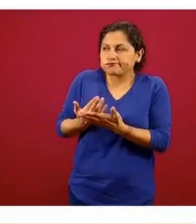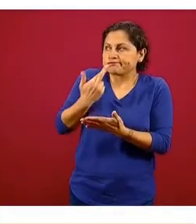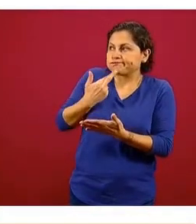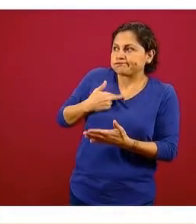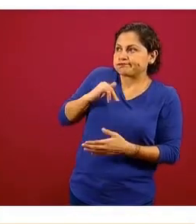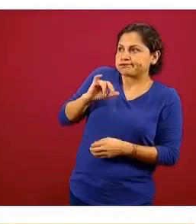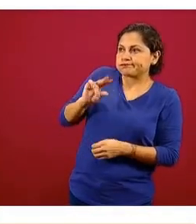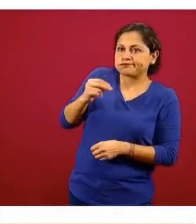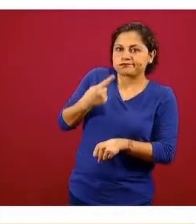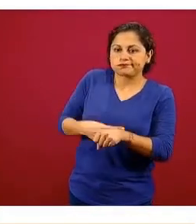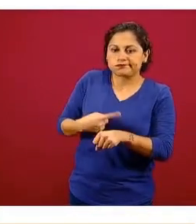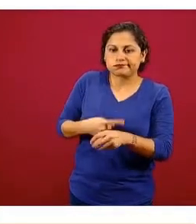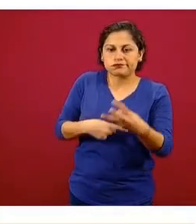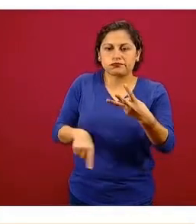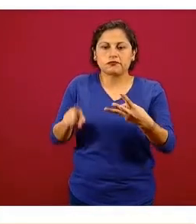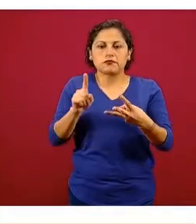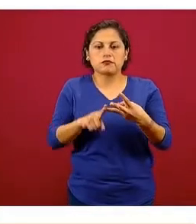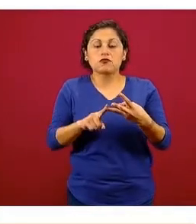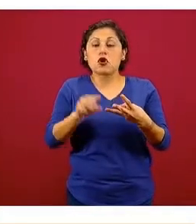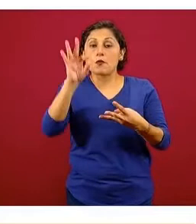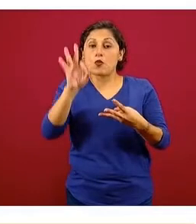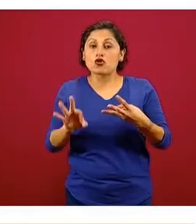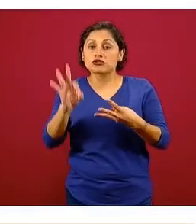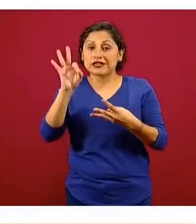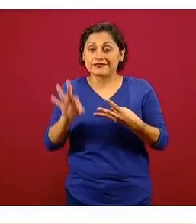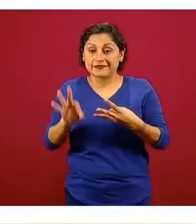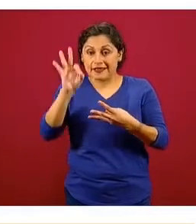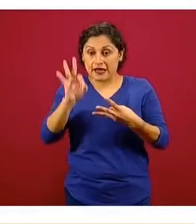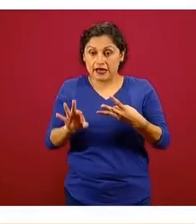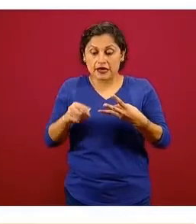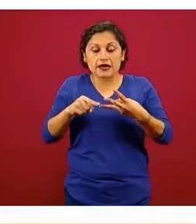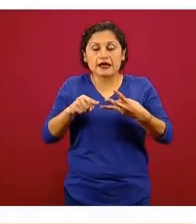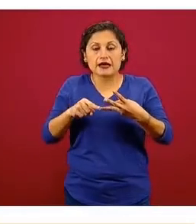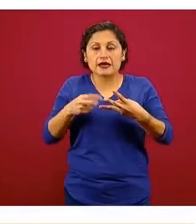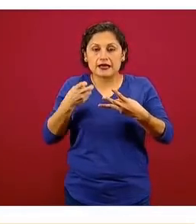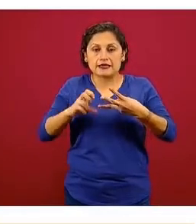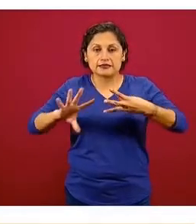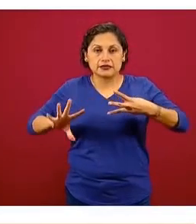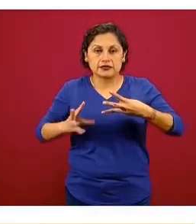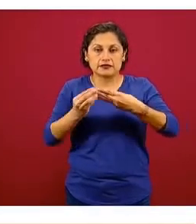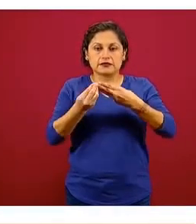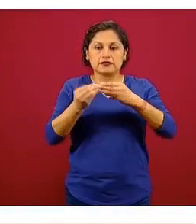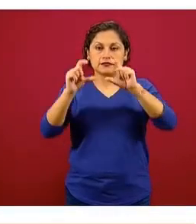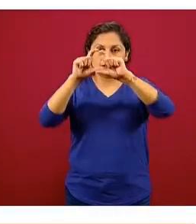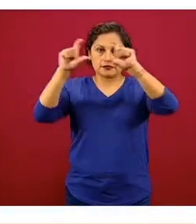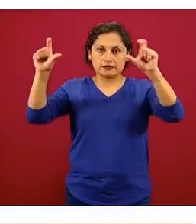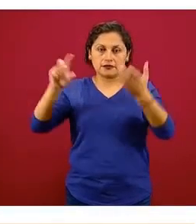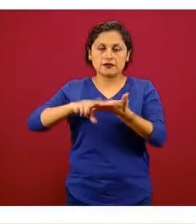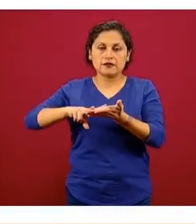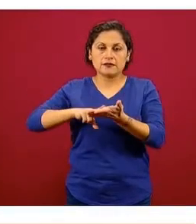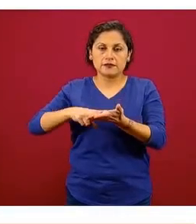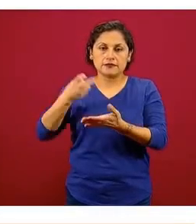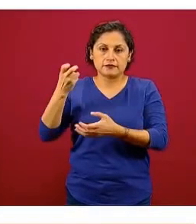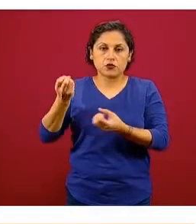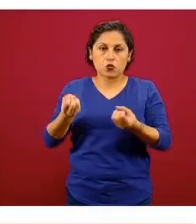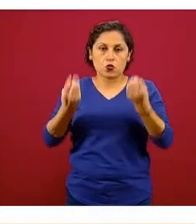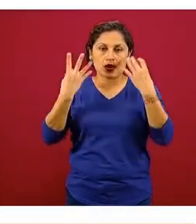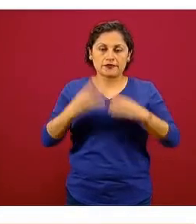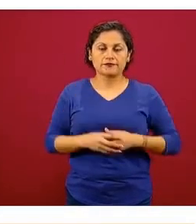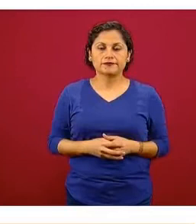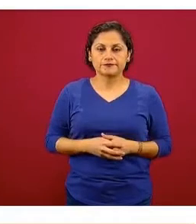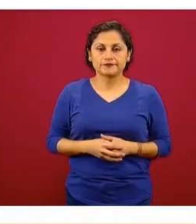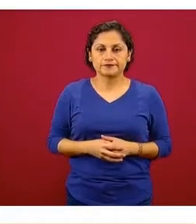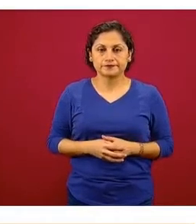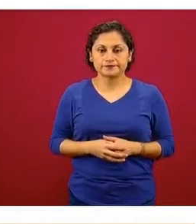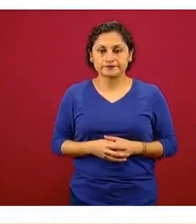prueba, y el porcentaje correspondiente es el que se suma aquí, de las que van a resultar positivas, y finalmente